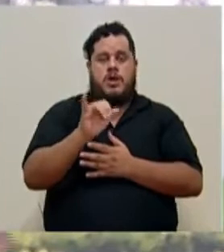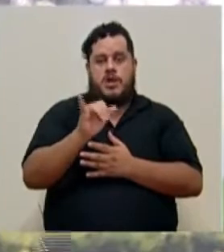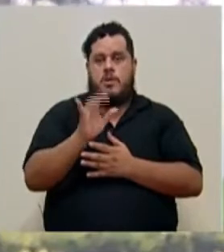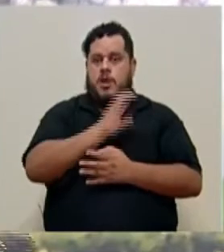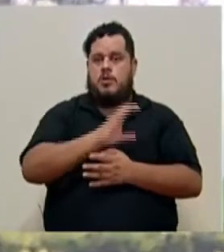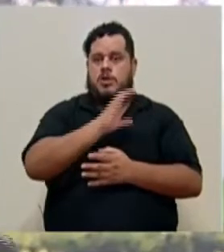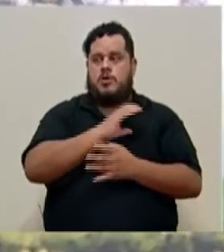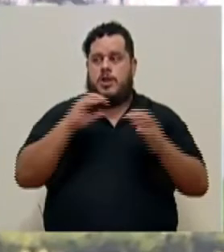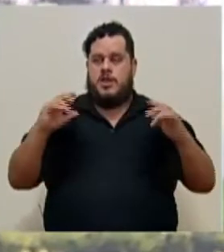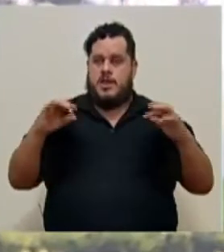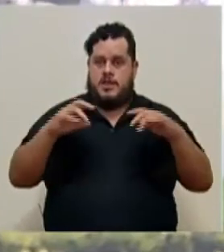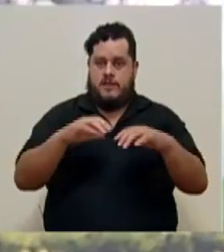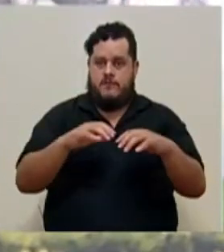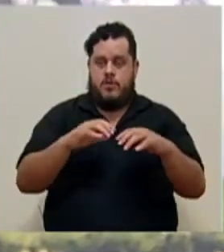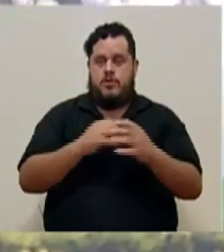condiciones de aforo,